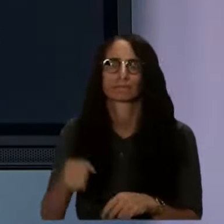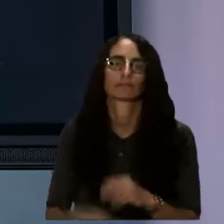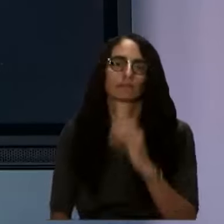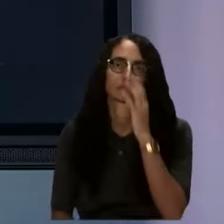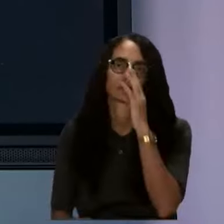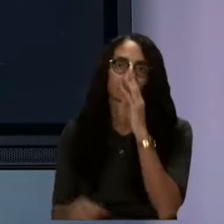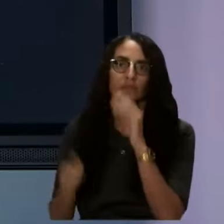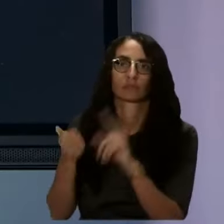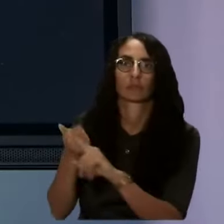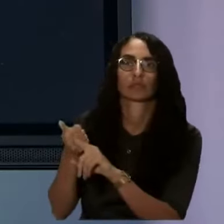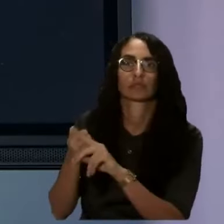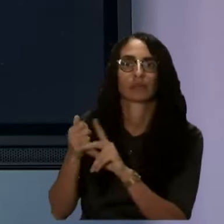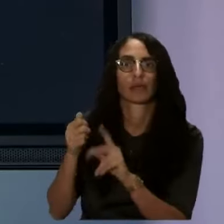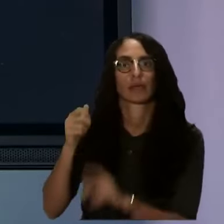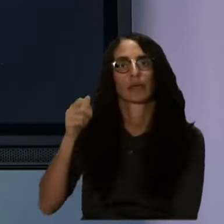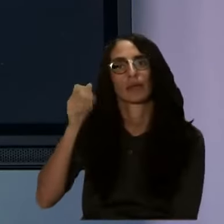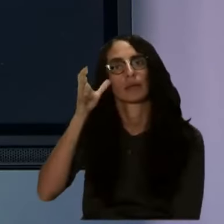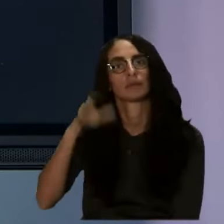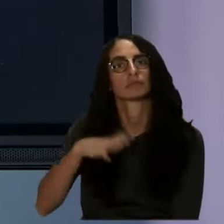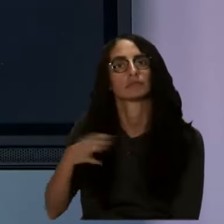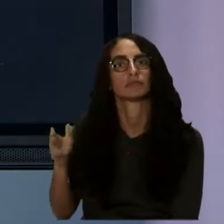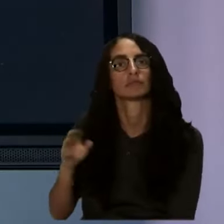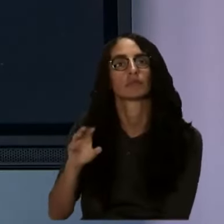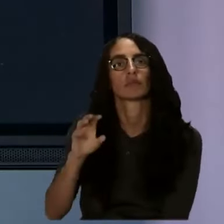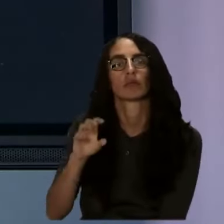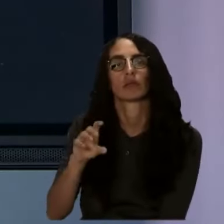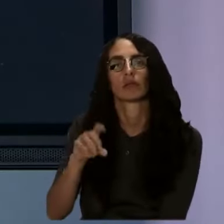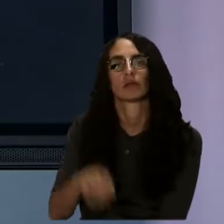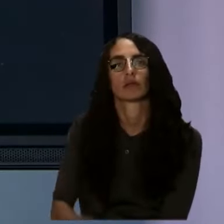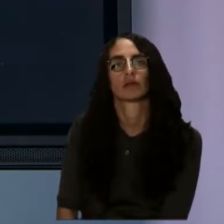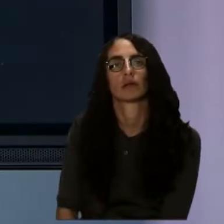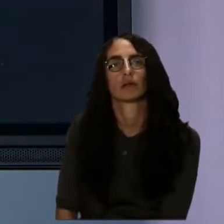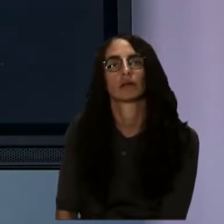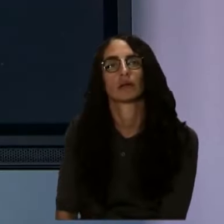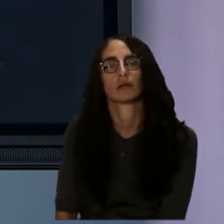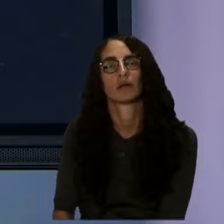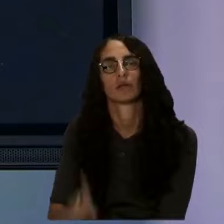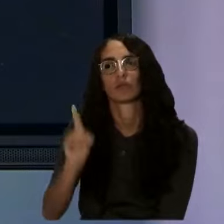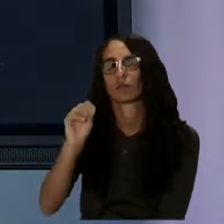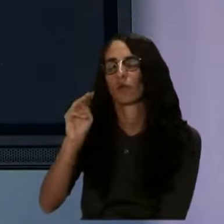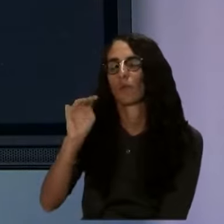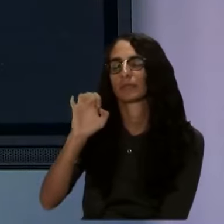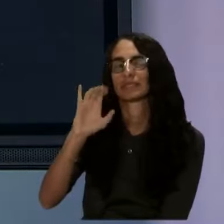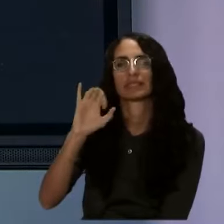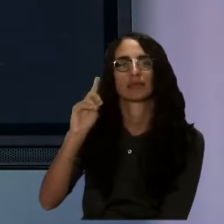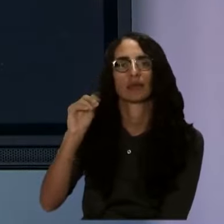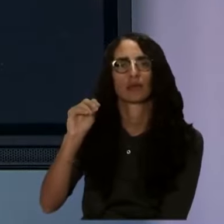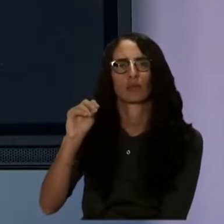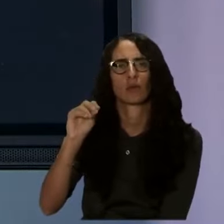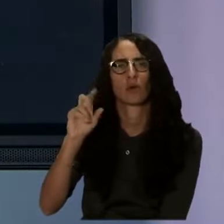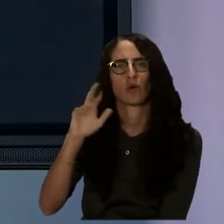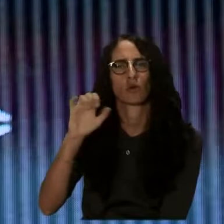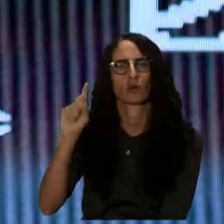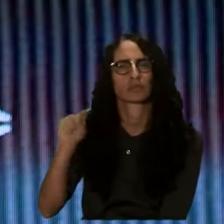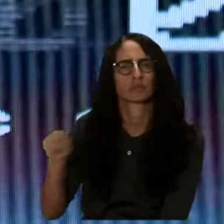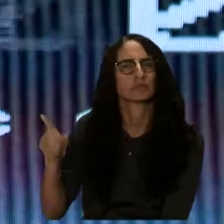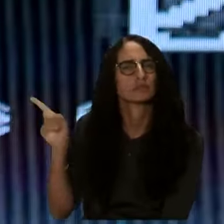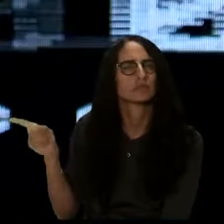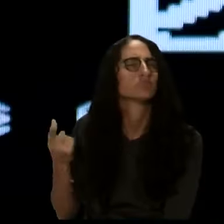es este individuo se llama domitilo domitilo Delgado Ruiz Qué pasó con él Qué